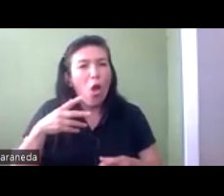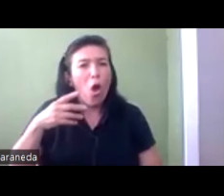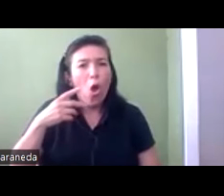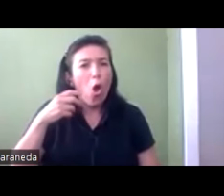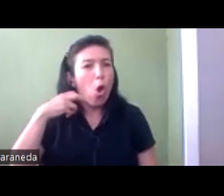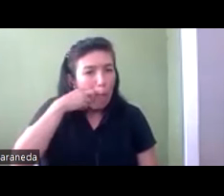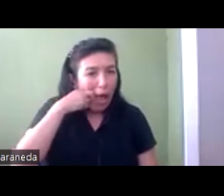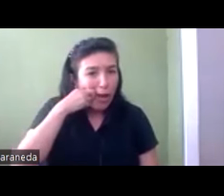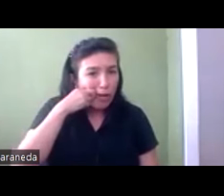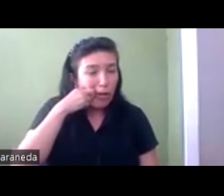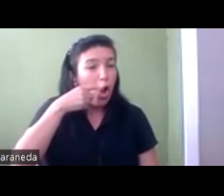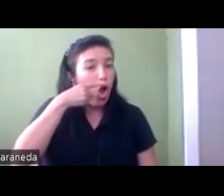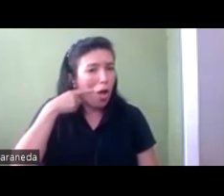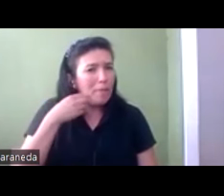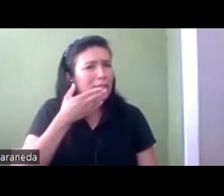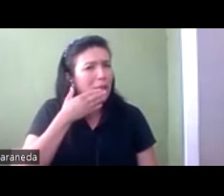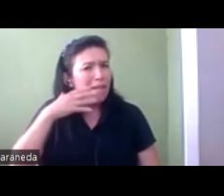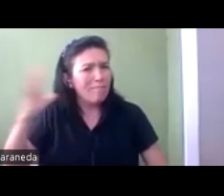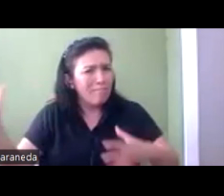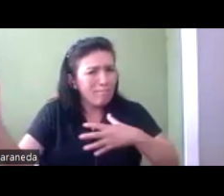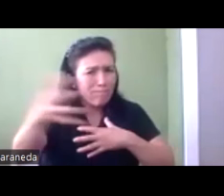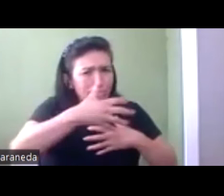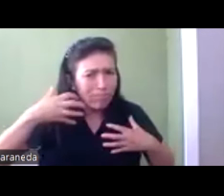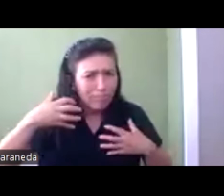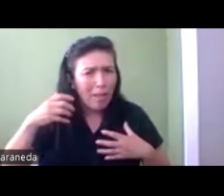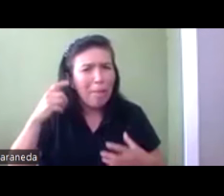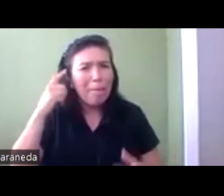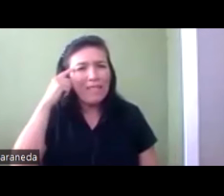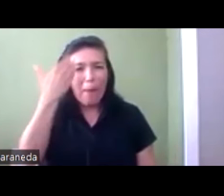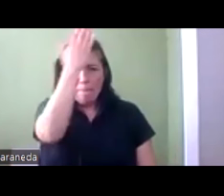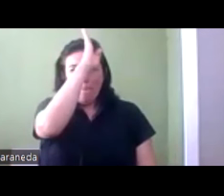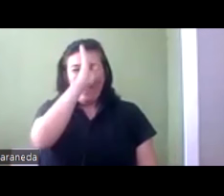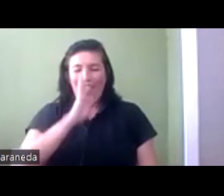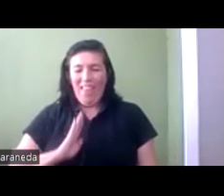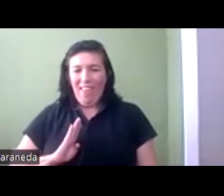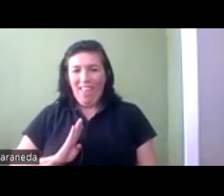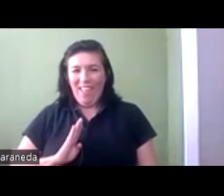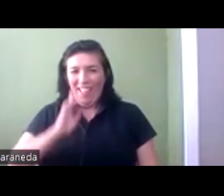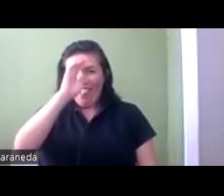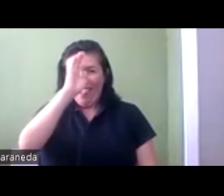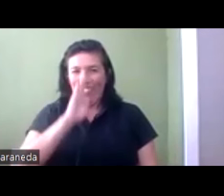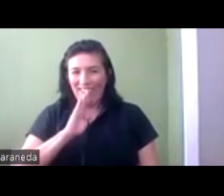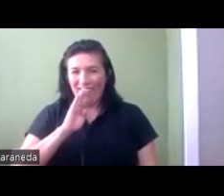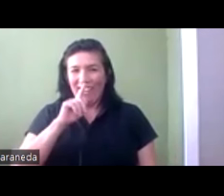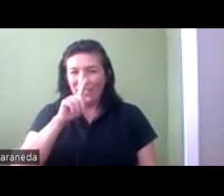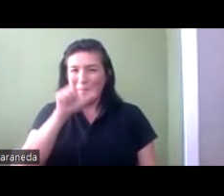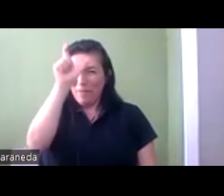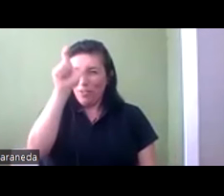que se piensa que es un alter ego o un personaje central dentro